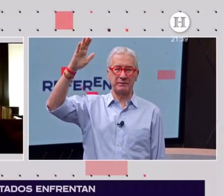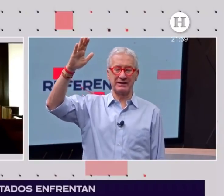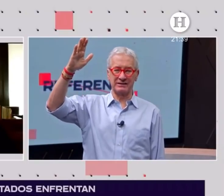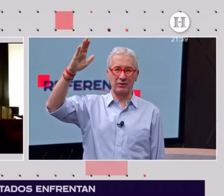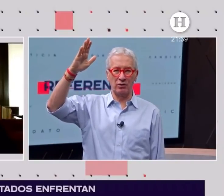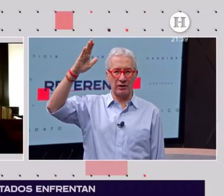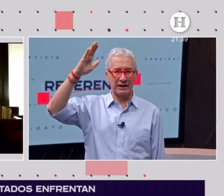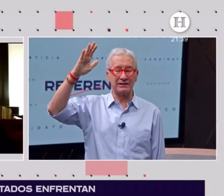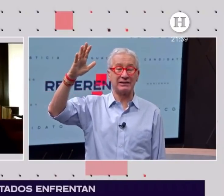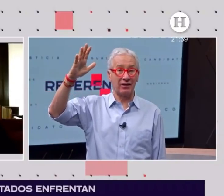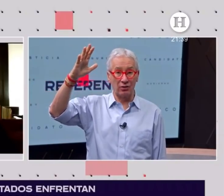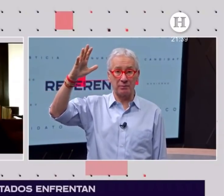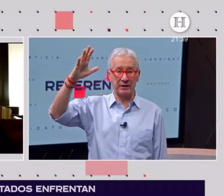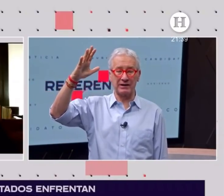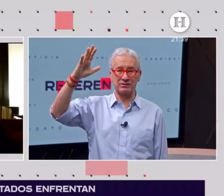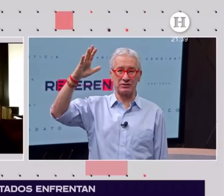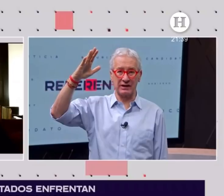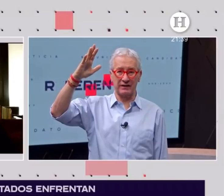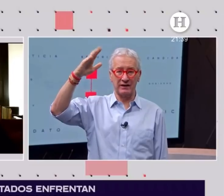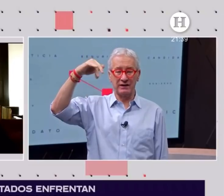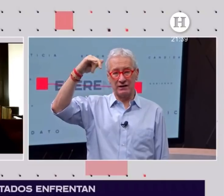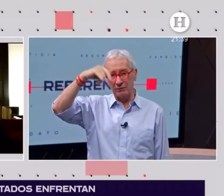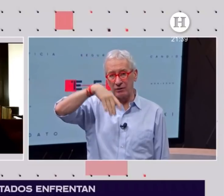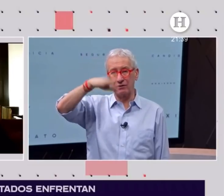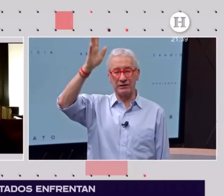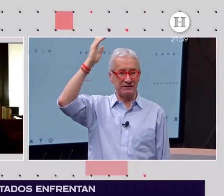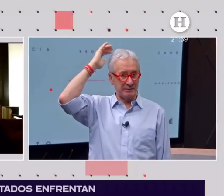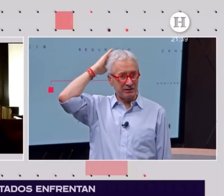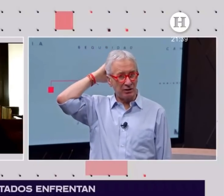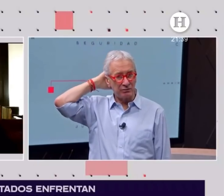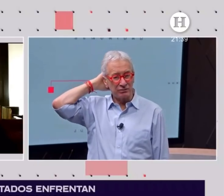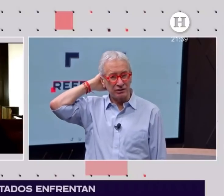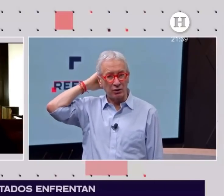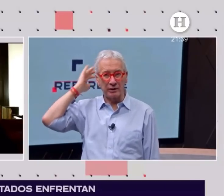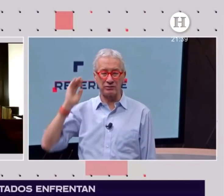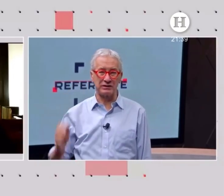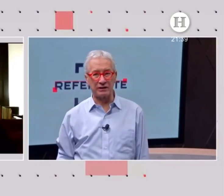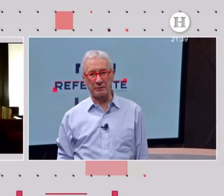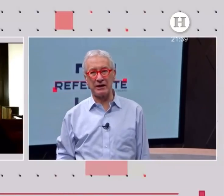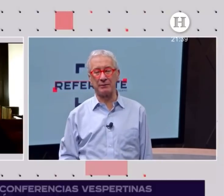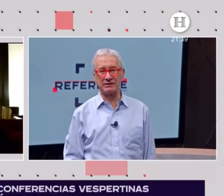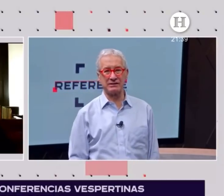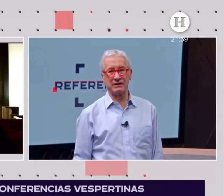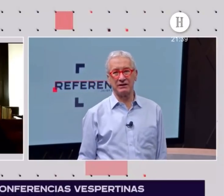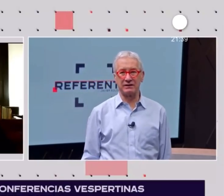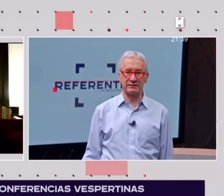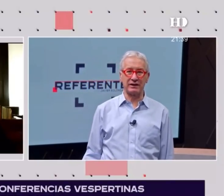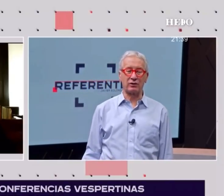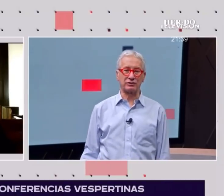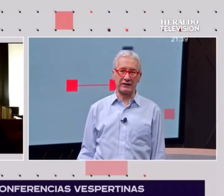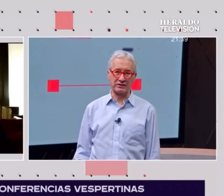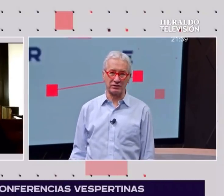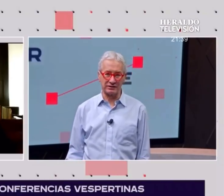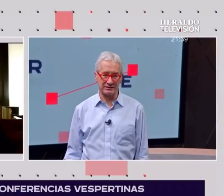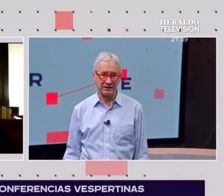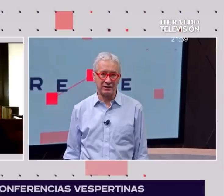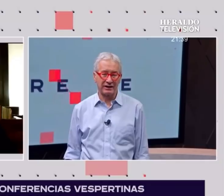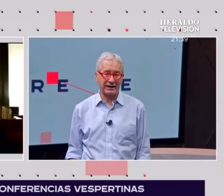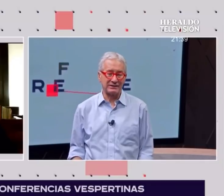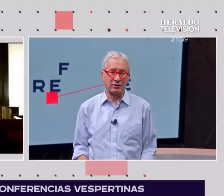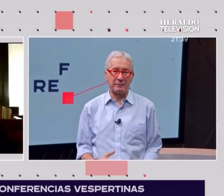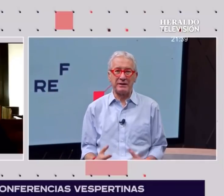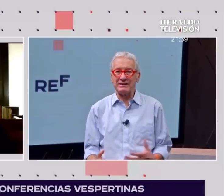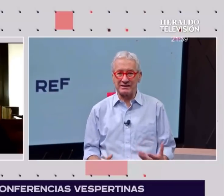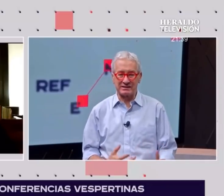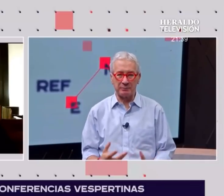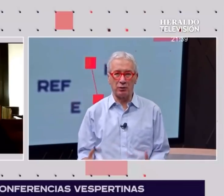muy esperanzador, alentador para la sociedad, y bueno, y se metió en unos recovecos interminables y contradicciones? ¿Qué